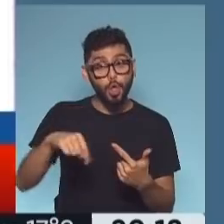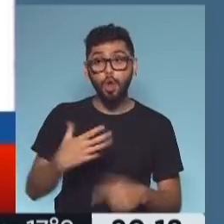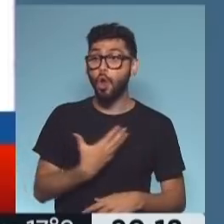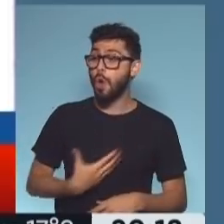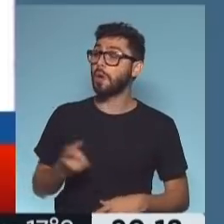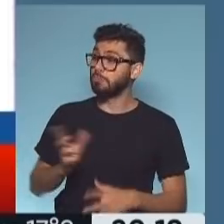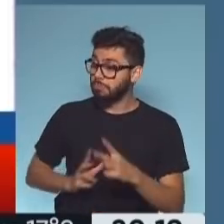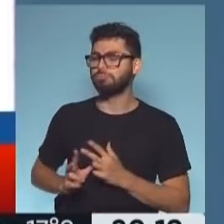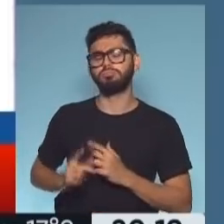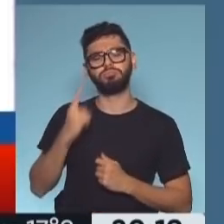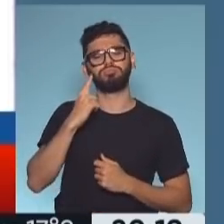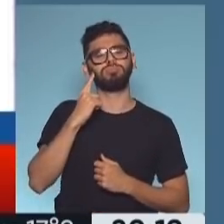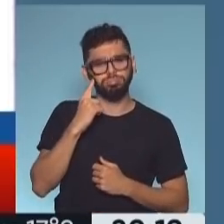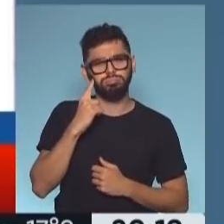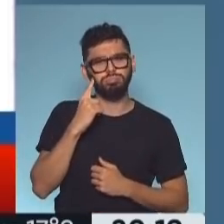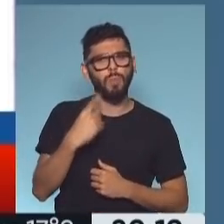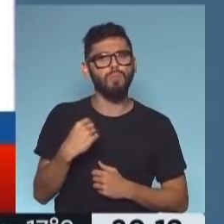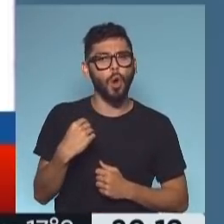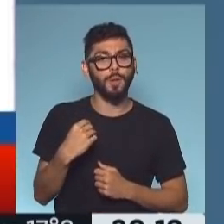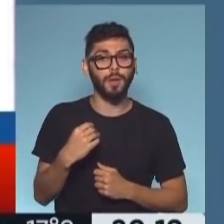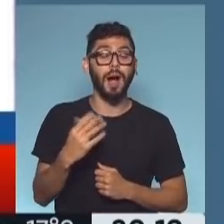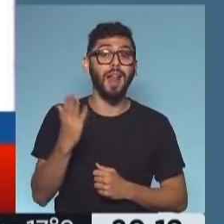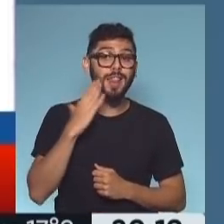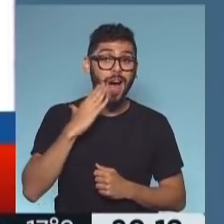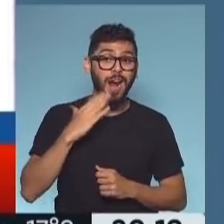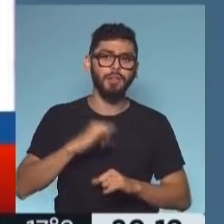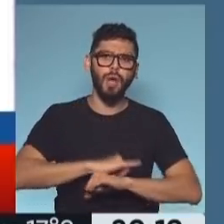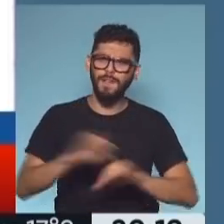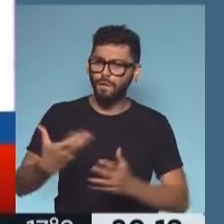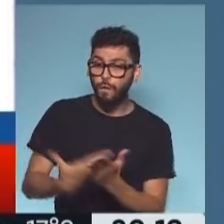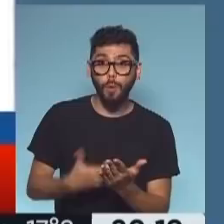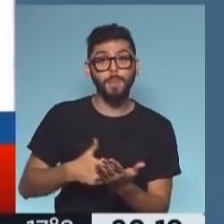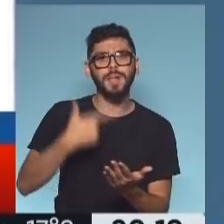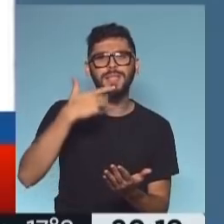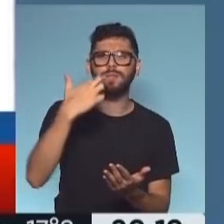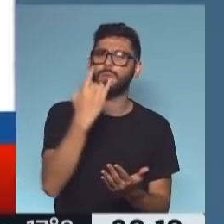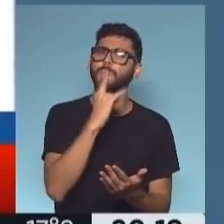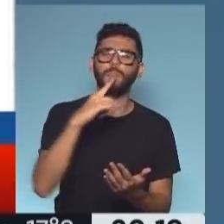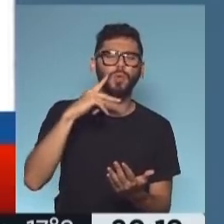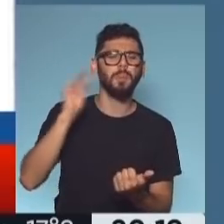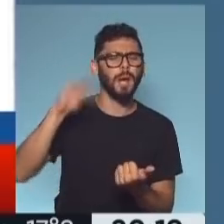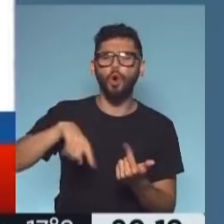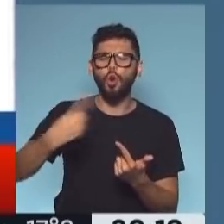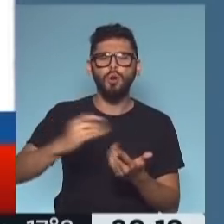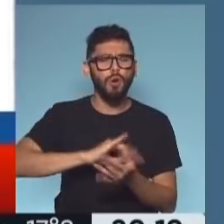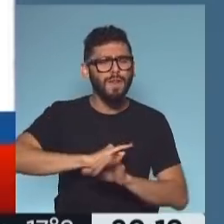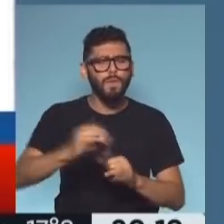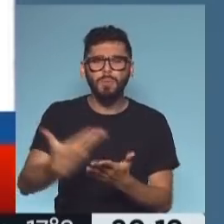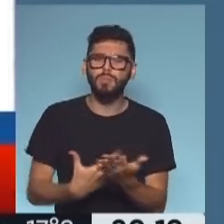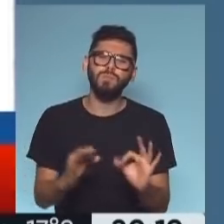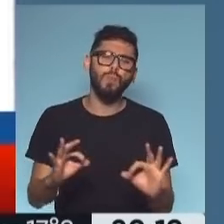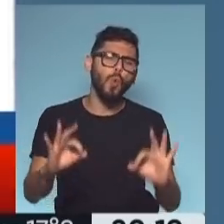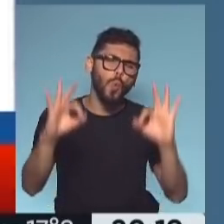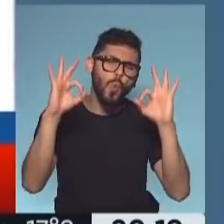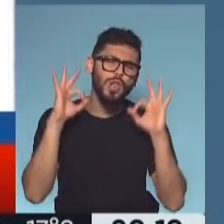el guante en ese sentido, porque durante la tarde hicieron circular este informe, mandaron otro muy completo que después lo voy a